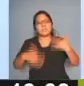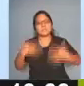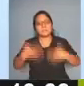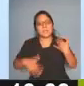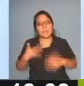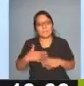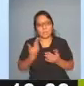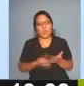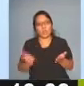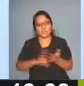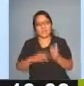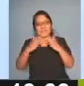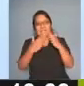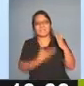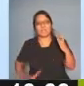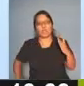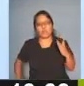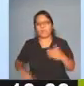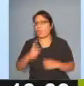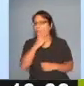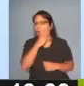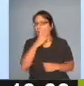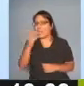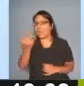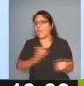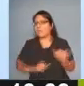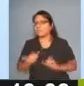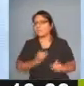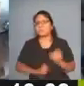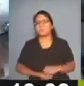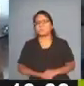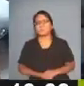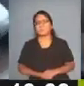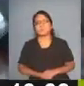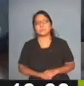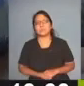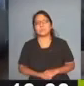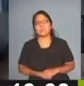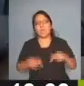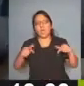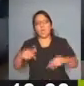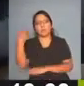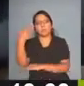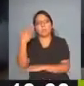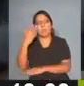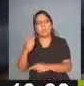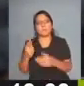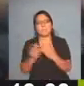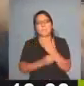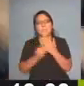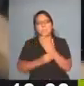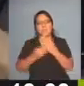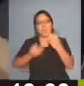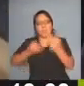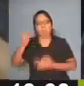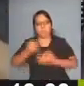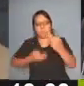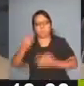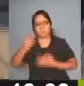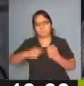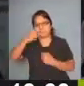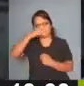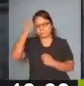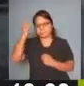Inmediatamente volvemos a Casa de Gobierno. Jorge, te escuchamos. Está hablando el ministro de Justicia de la Nación. Muy honrado